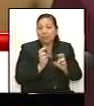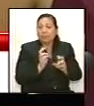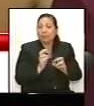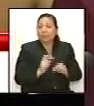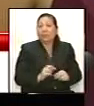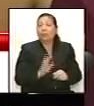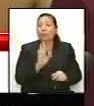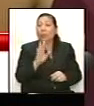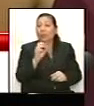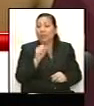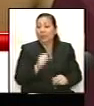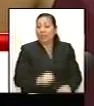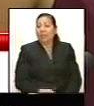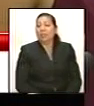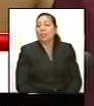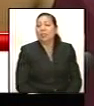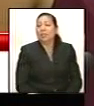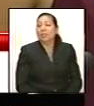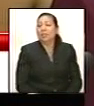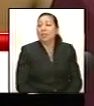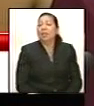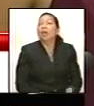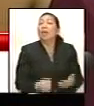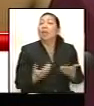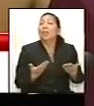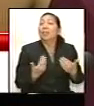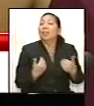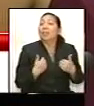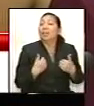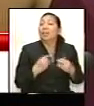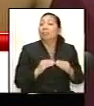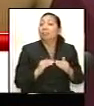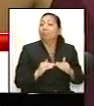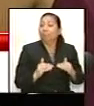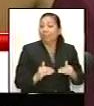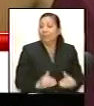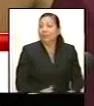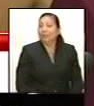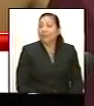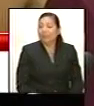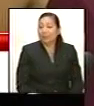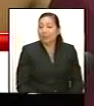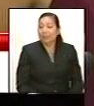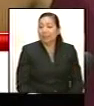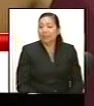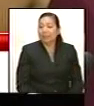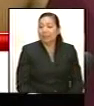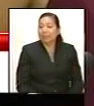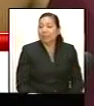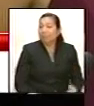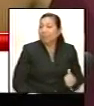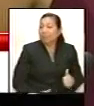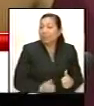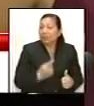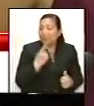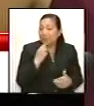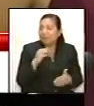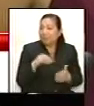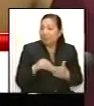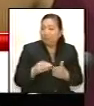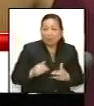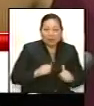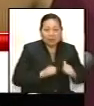promoción de derechos, y también donde tendríamos piezas gráficas en la cual se orienta a